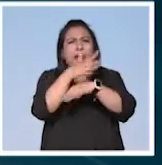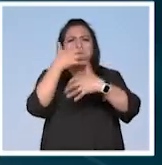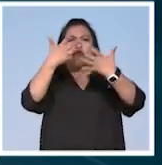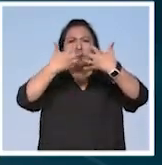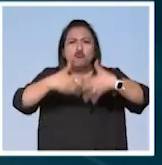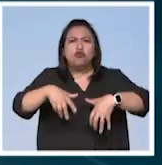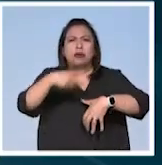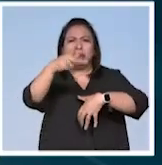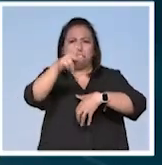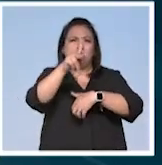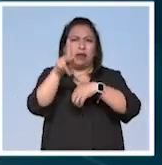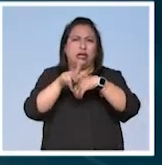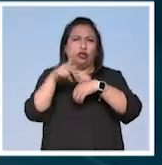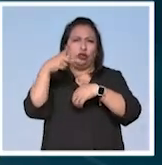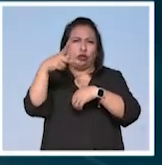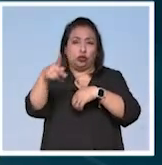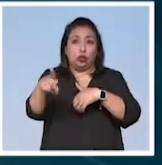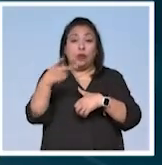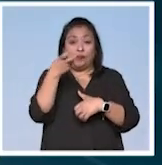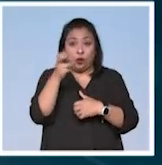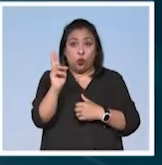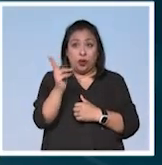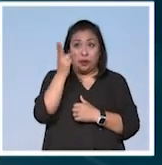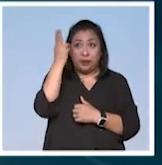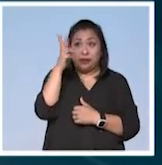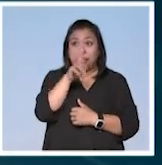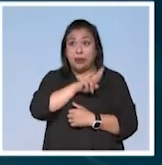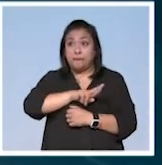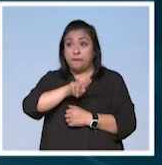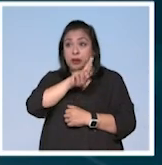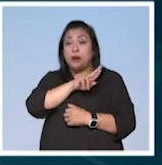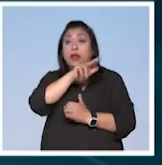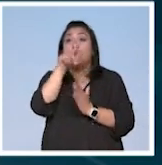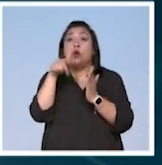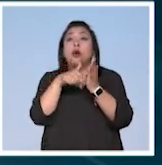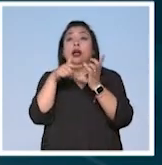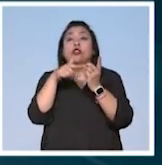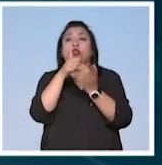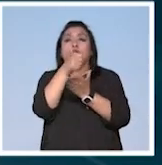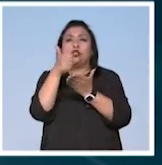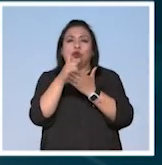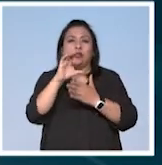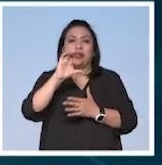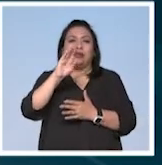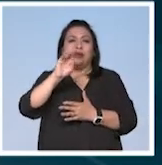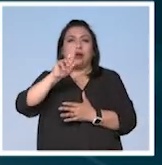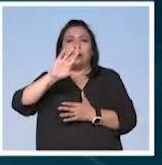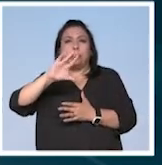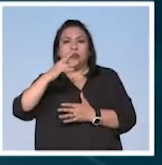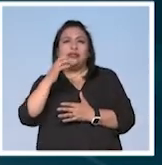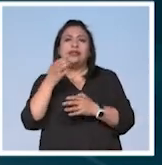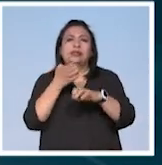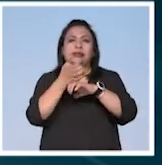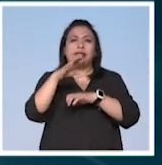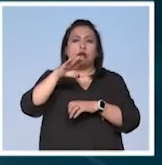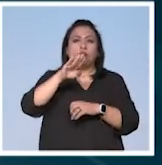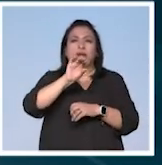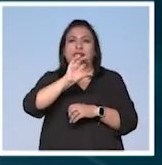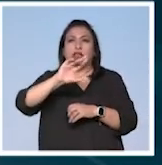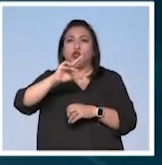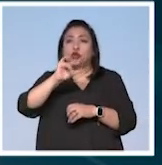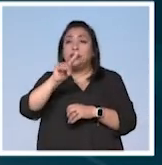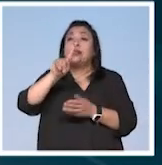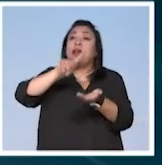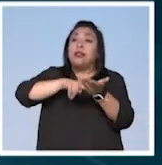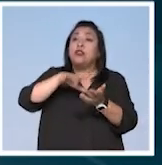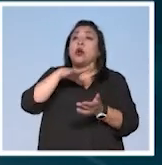industrial de su país. Esta universidad privada, localizada en la ciudad de Cambridge, del estado de Massachusetts, cuenta